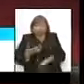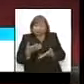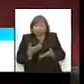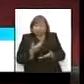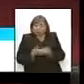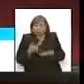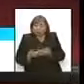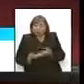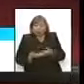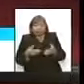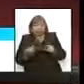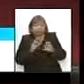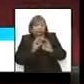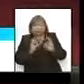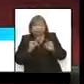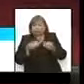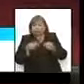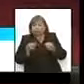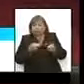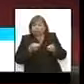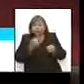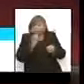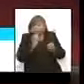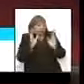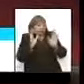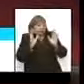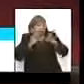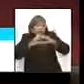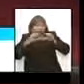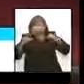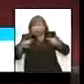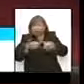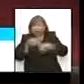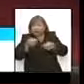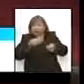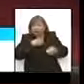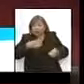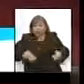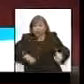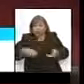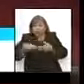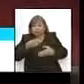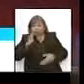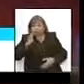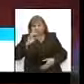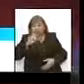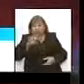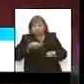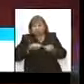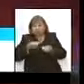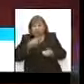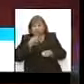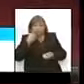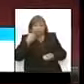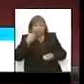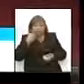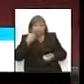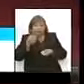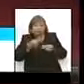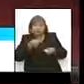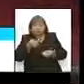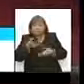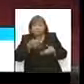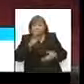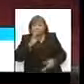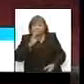hacen contracampaña y no les permiten dictar medidas. O ponen a sus cuadros a dirigir el MEF y el Banco Central de Reserva, o que los que lo dirigen son los hombres de los bancos, son los hombres de